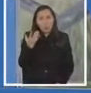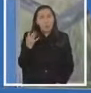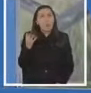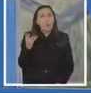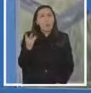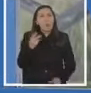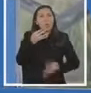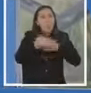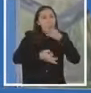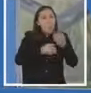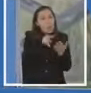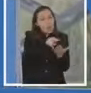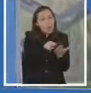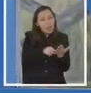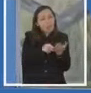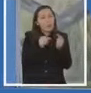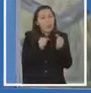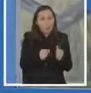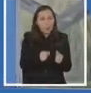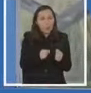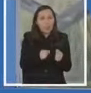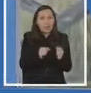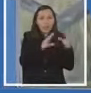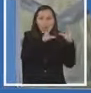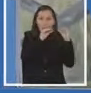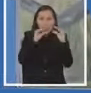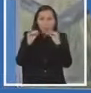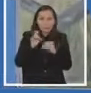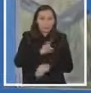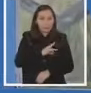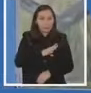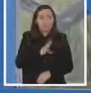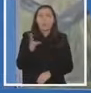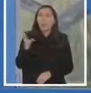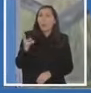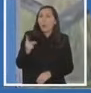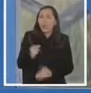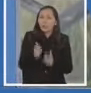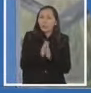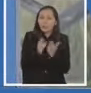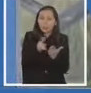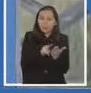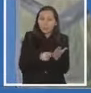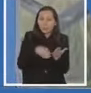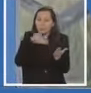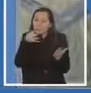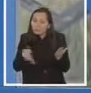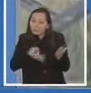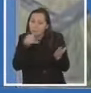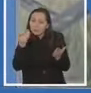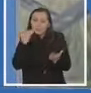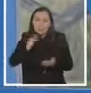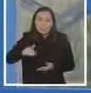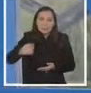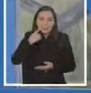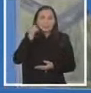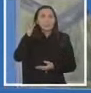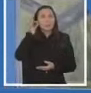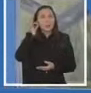¿cuántos cuentos más se van a contar en las noches en Chile a los niños y las